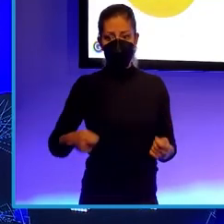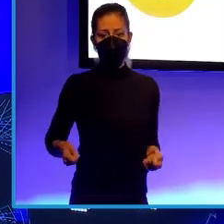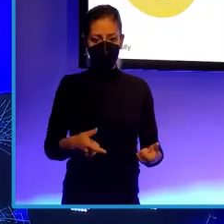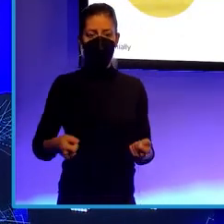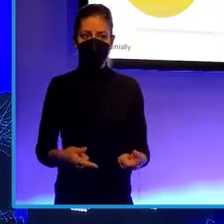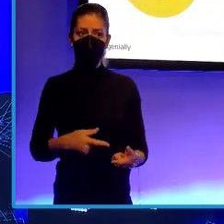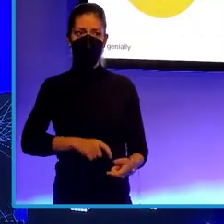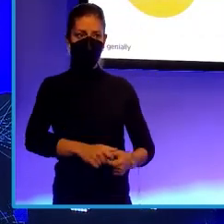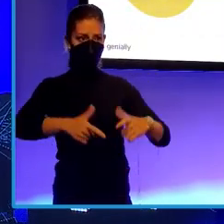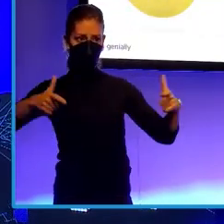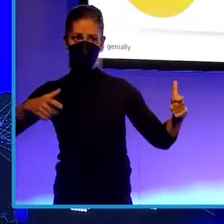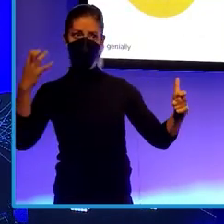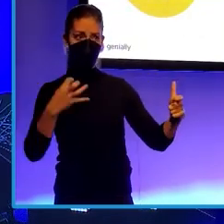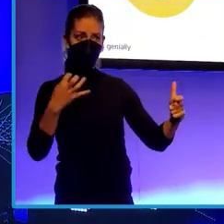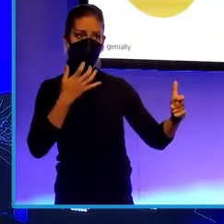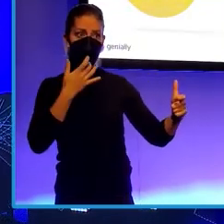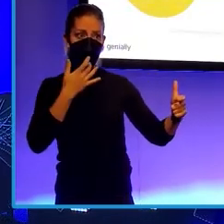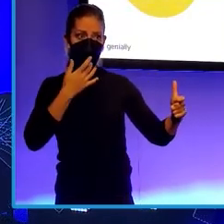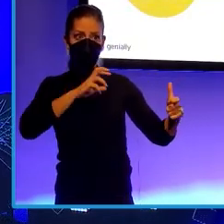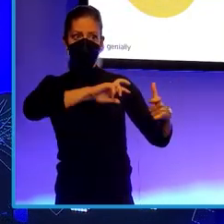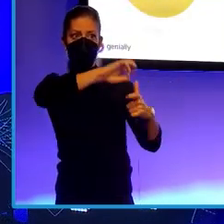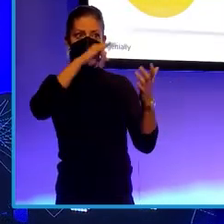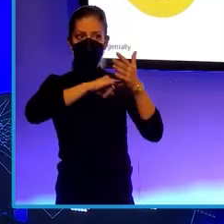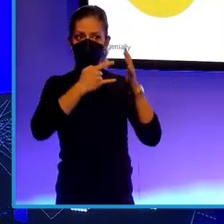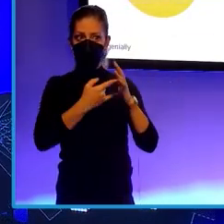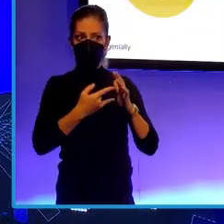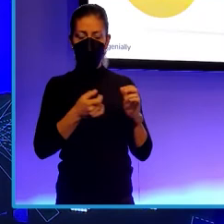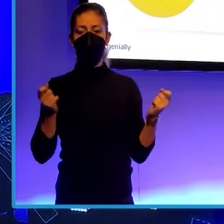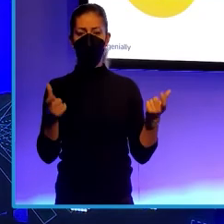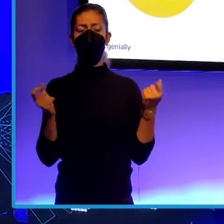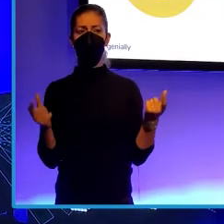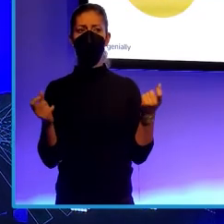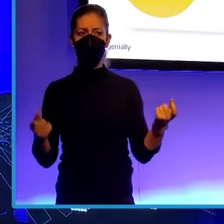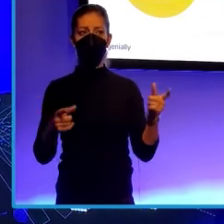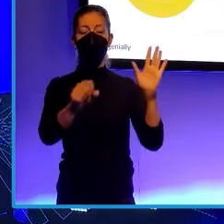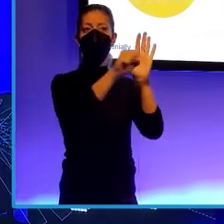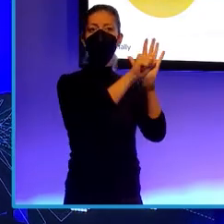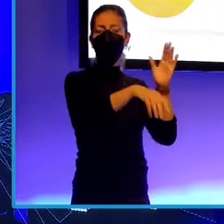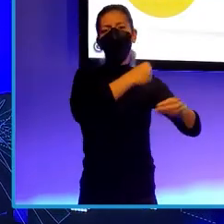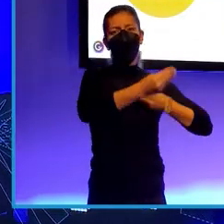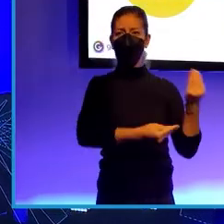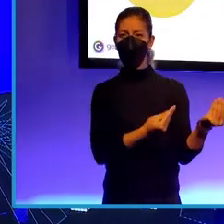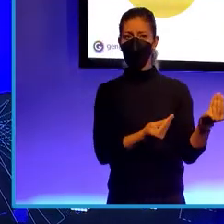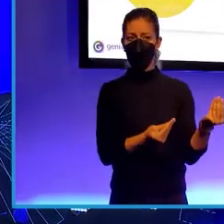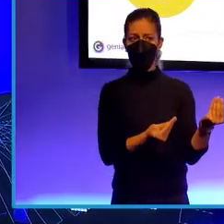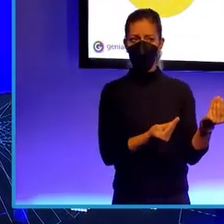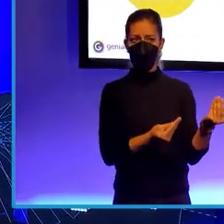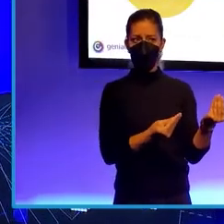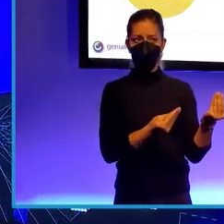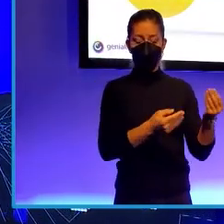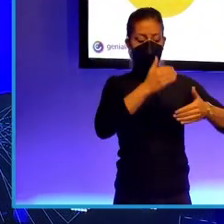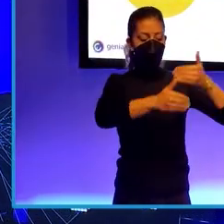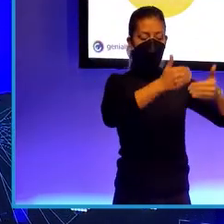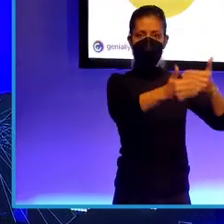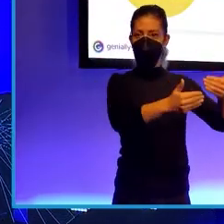alto para poder costearse ciertas cosas tecnológicas que arriba va a ser que las marcas que landon avances tecnológicos crean